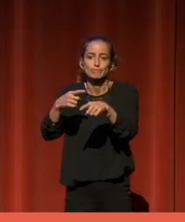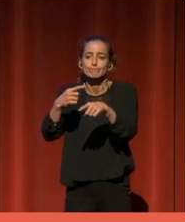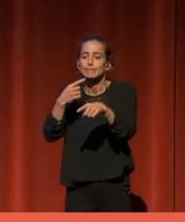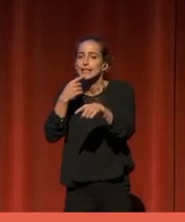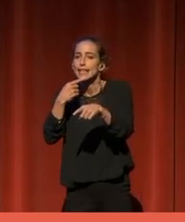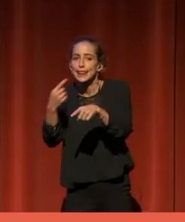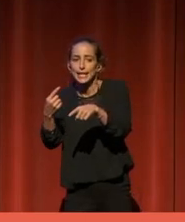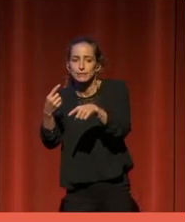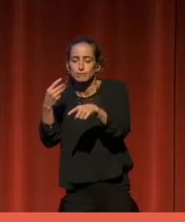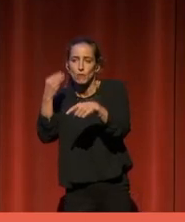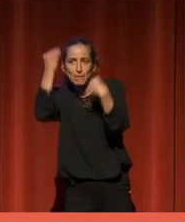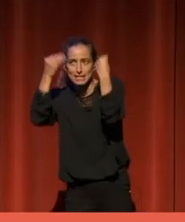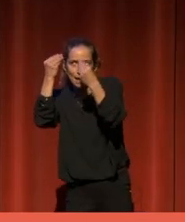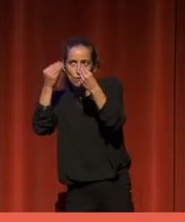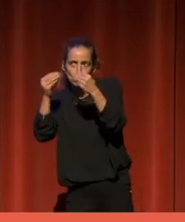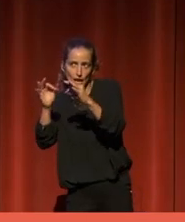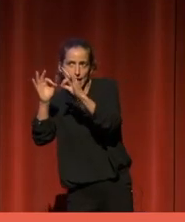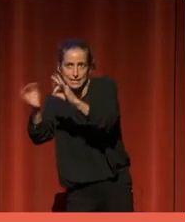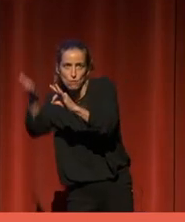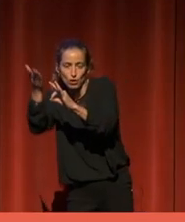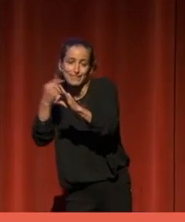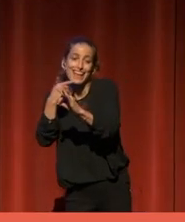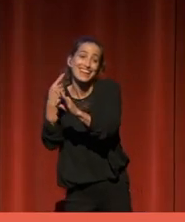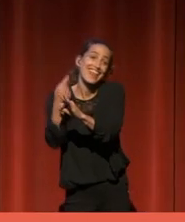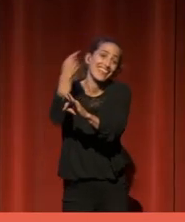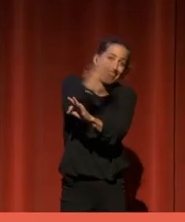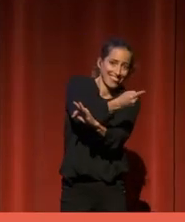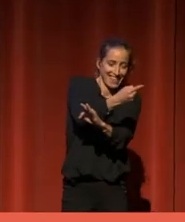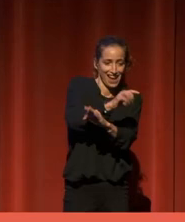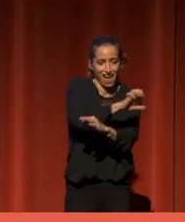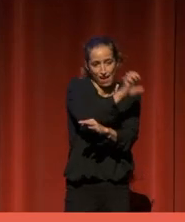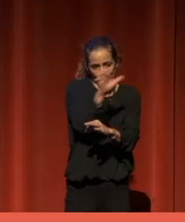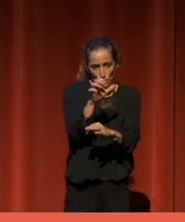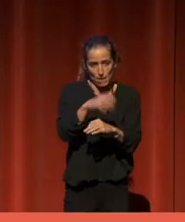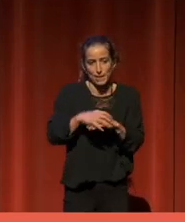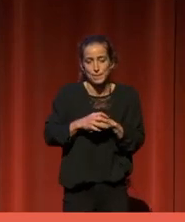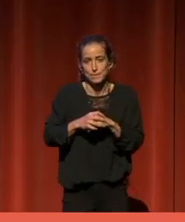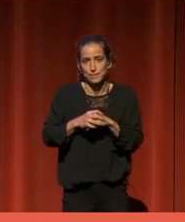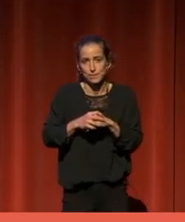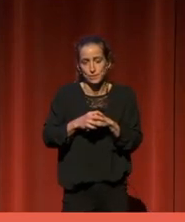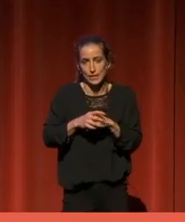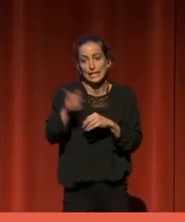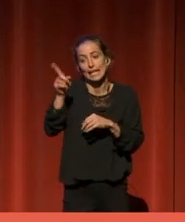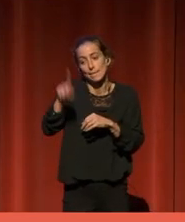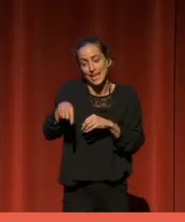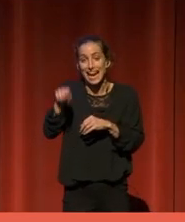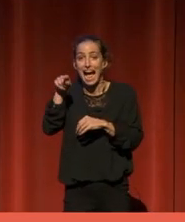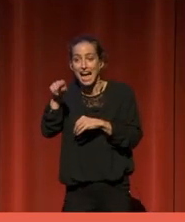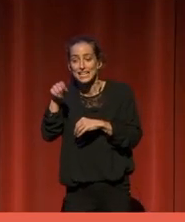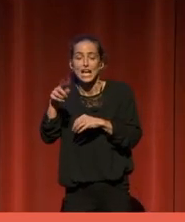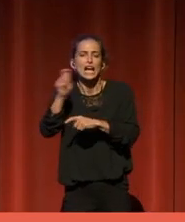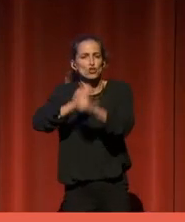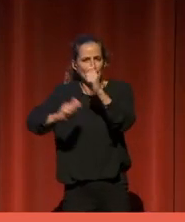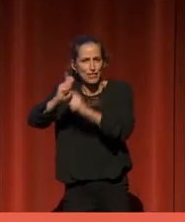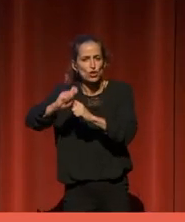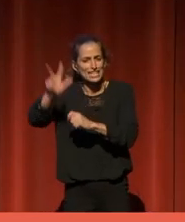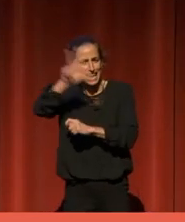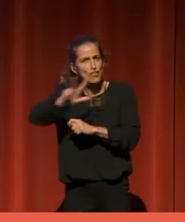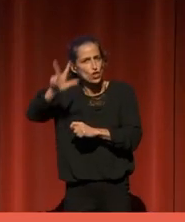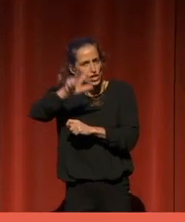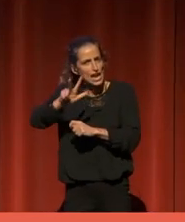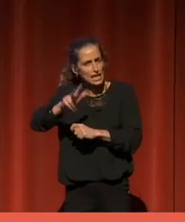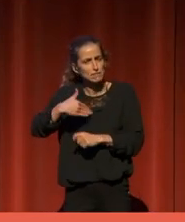Esto es lo que pensamos que es importante y ahí es donde también desempeñan un papel las asociaciones nacionales porque tienen que